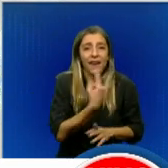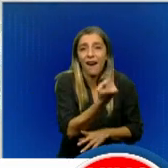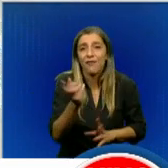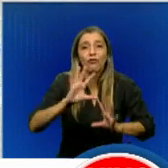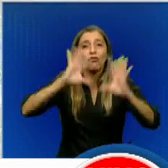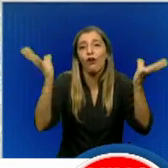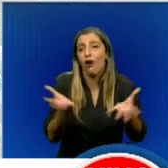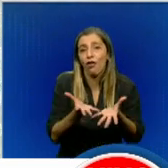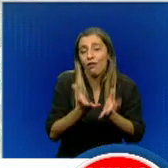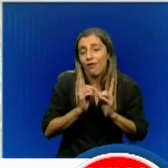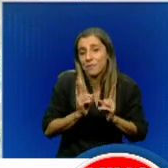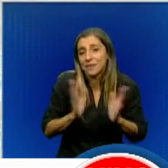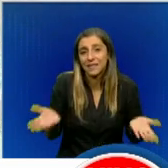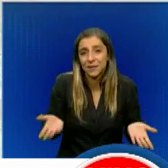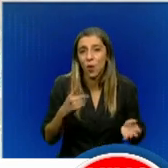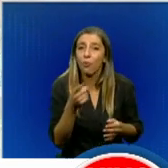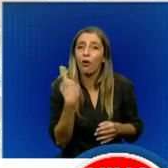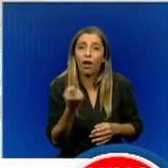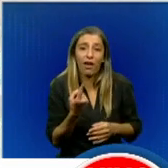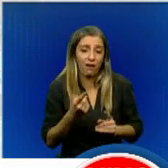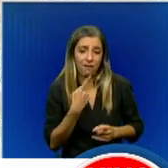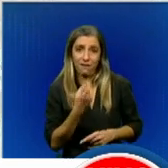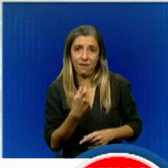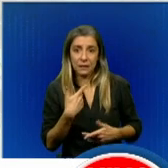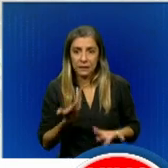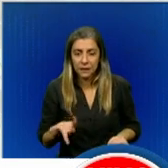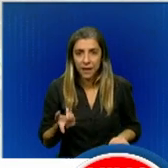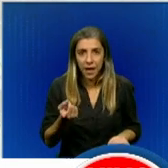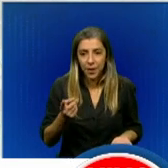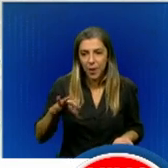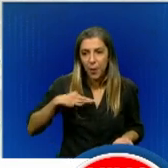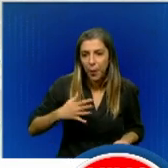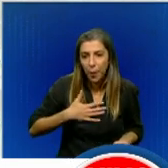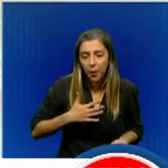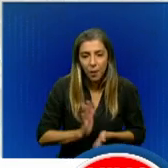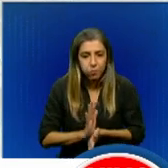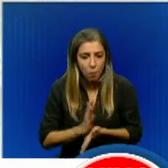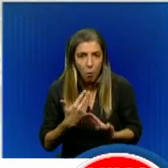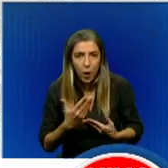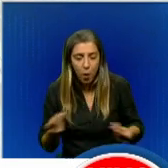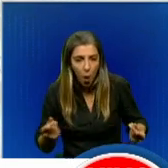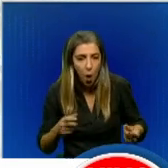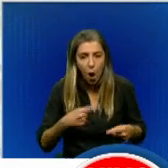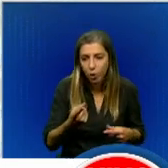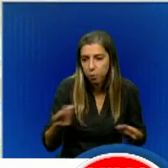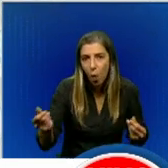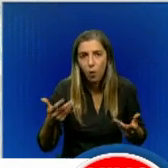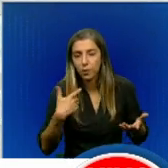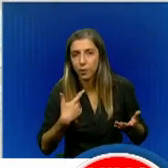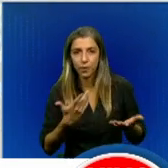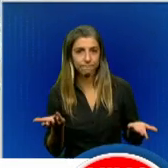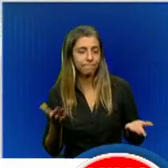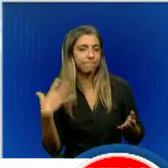esta pandemia lo demuestra frágil y preciosa vida la nuestra y la de los otros entonces frente a la innegable realidad